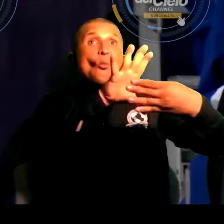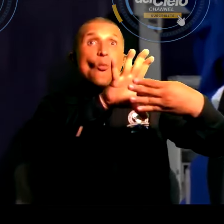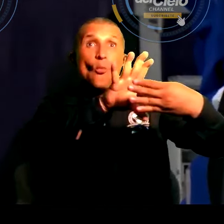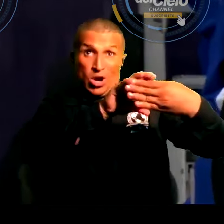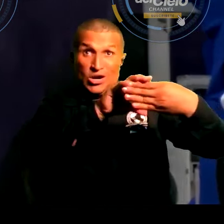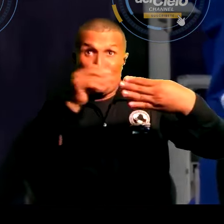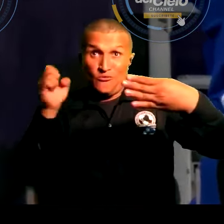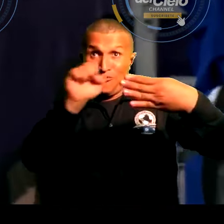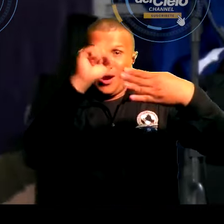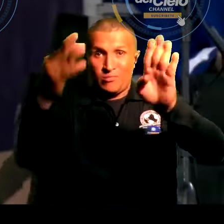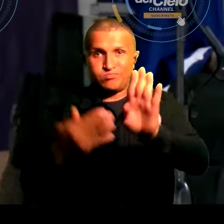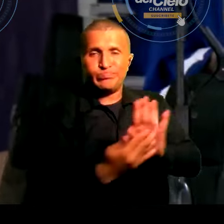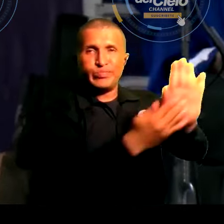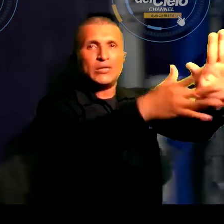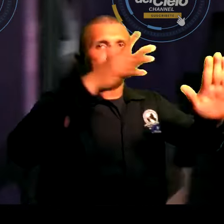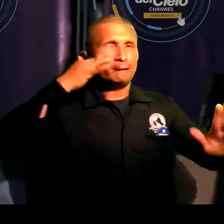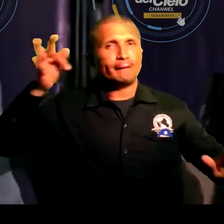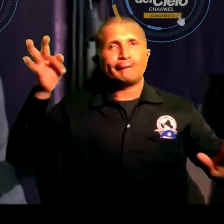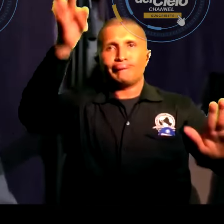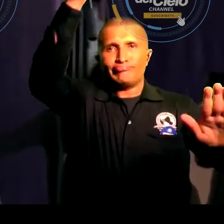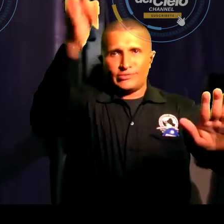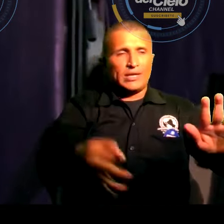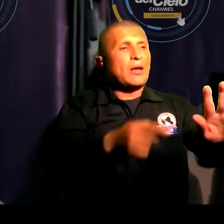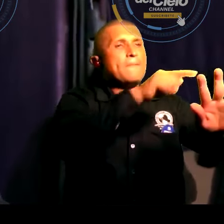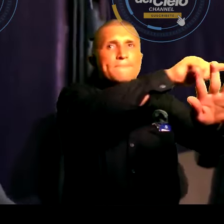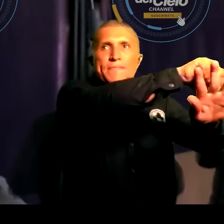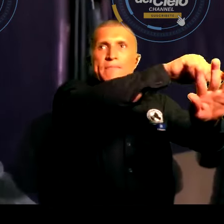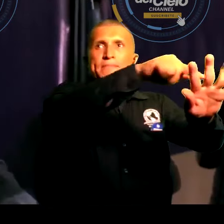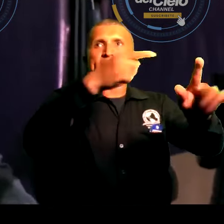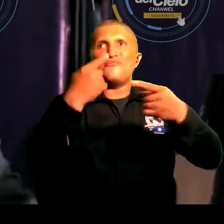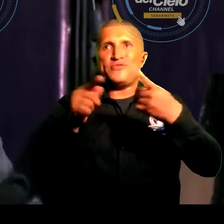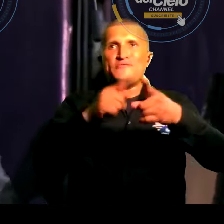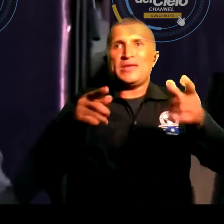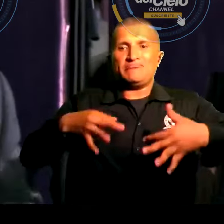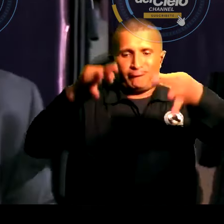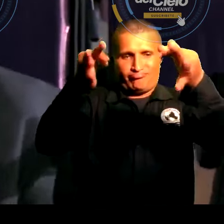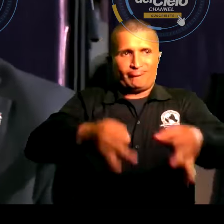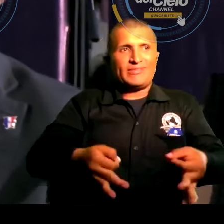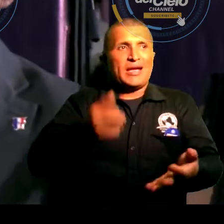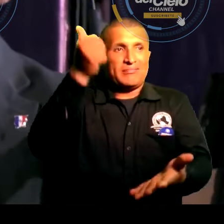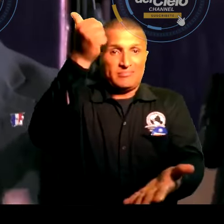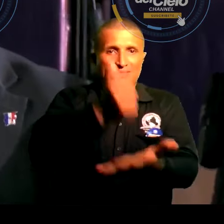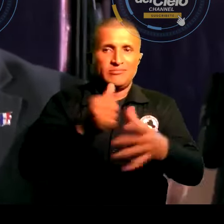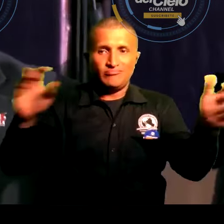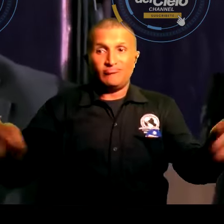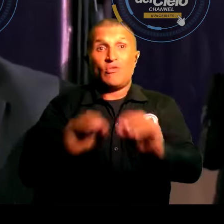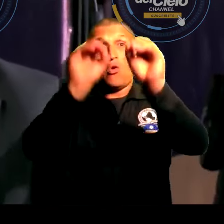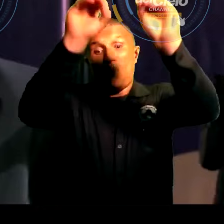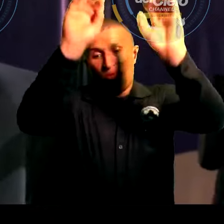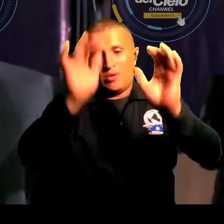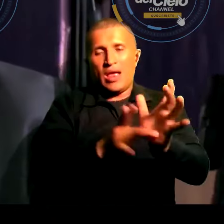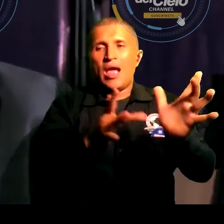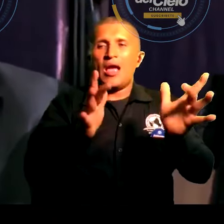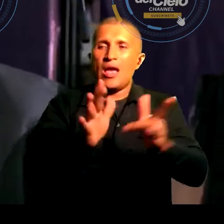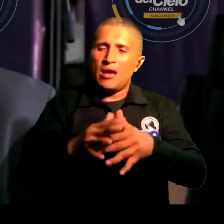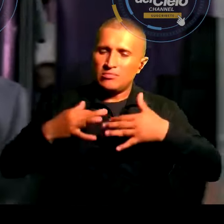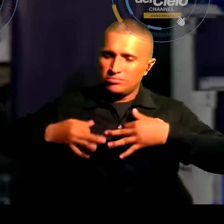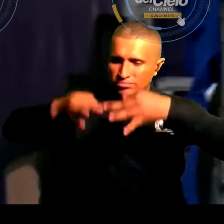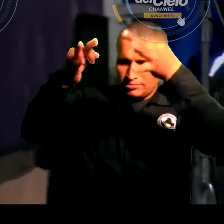cuatro testigos diferentes. Gloria a Dios. Así que hablar del verdadero